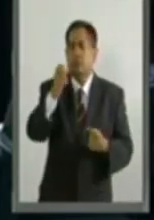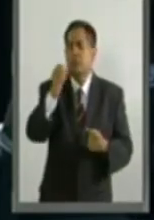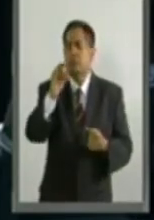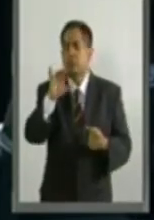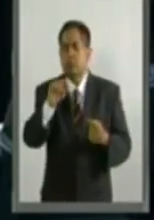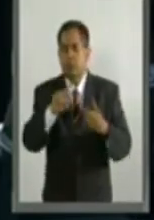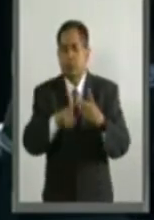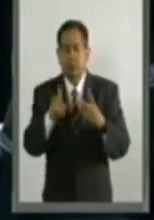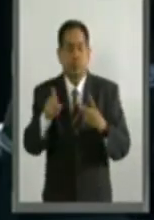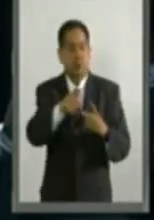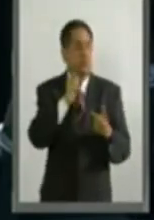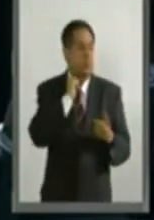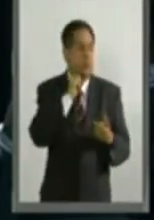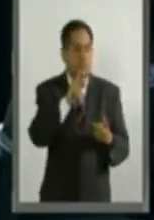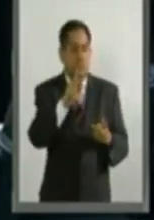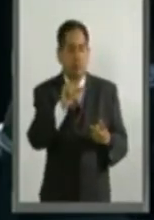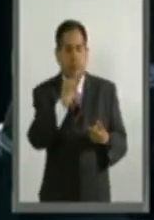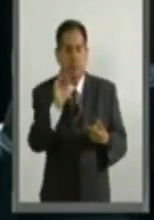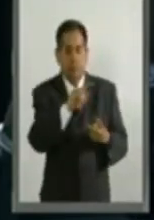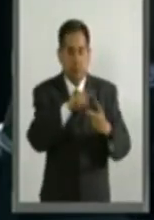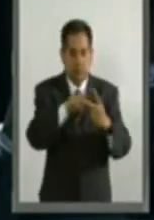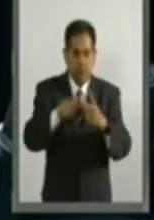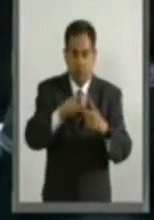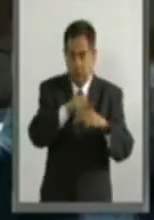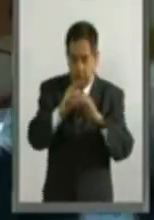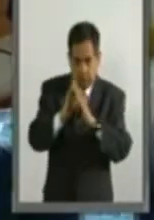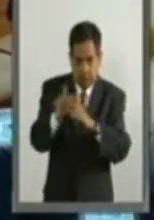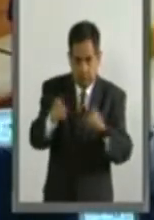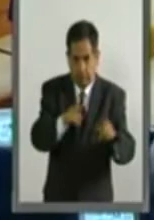Senador Teófilo y acá la senadora Palafox. Volumen en sus escaños.